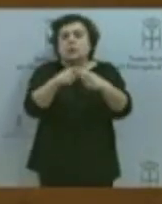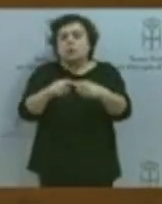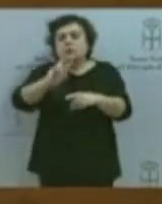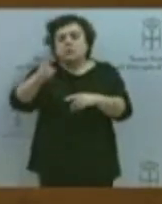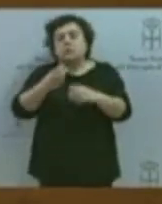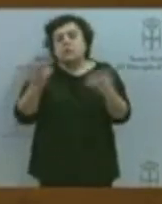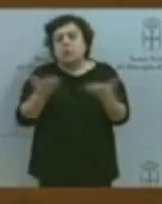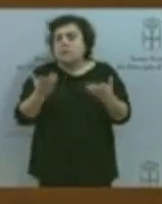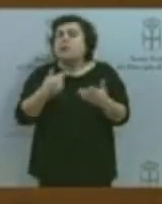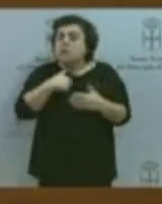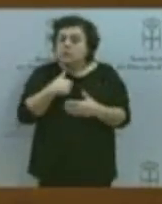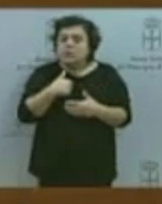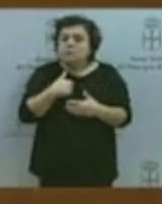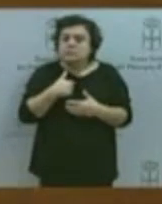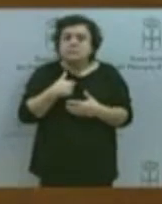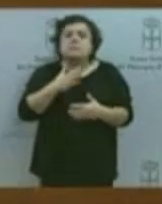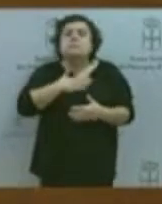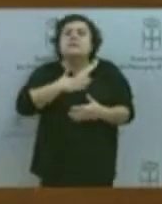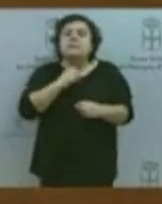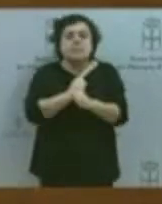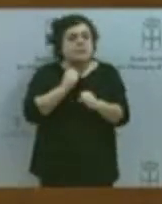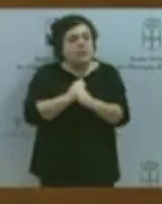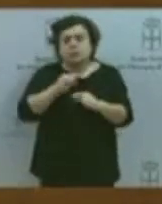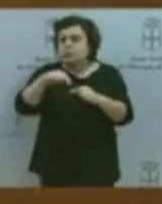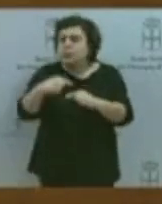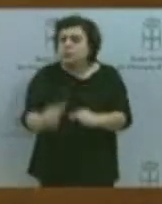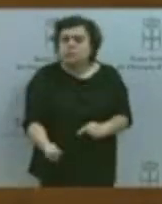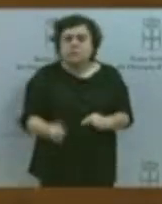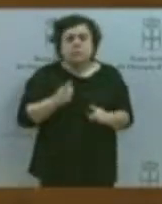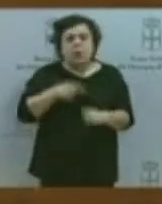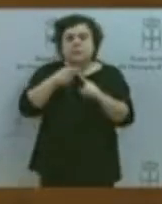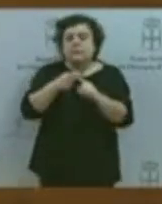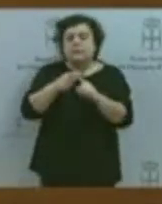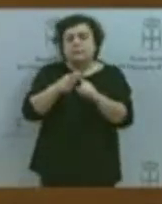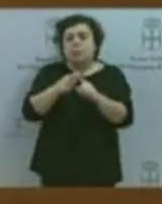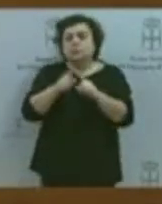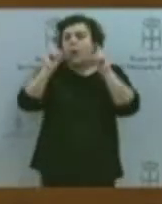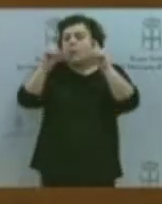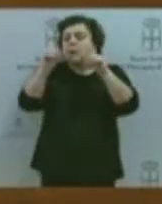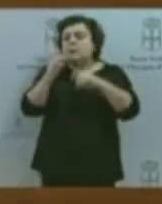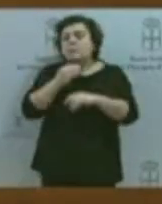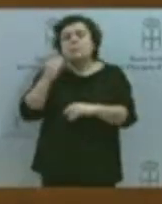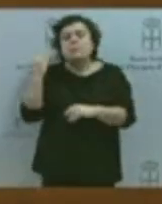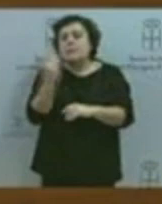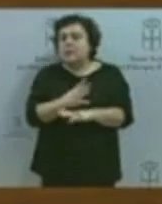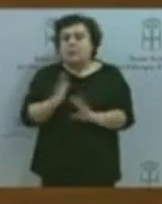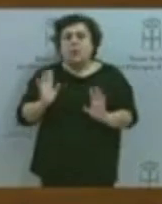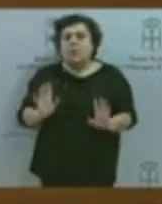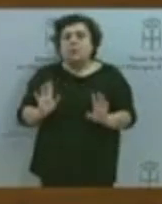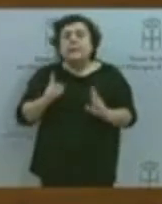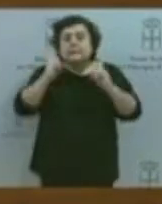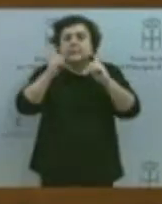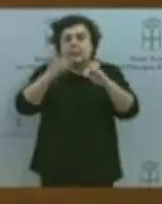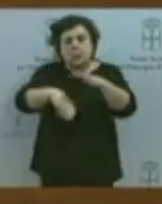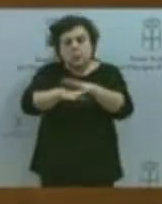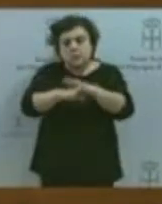todos los días por el bien de la educación. Y intentaré seguir haciéndolo. Y sé que las reparaciones y las obras son